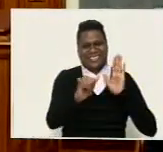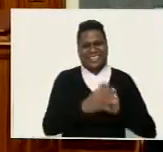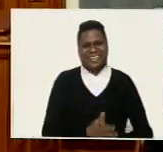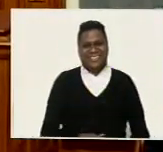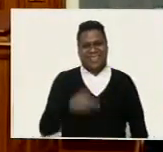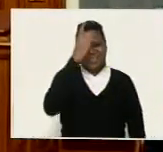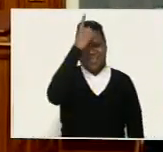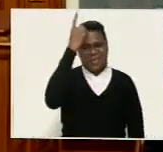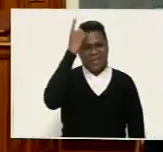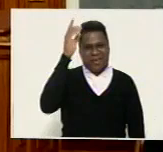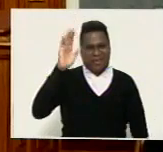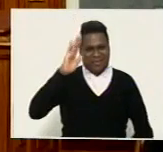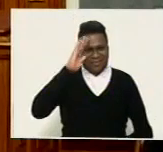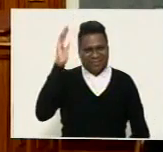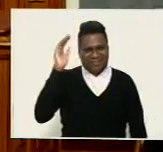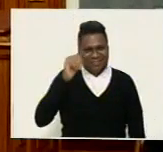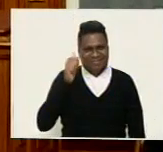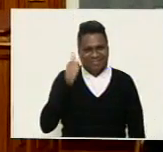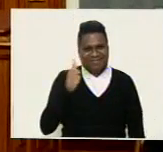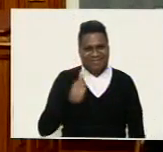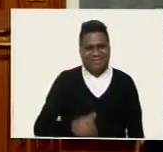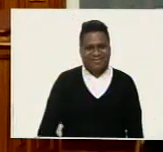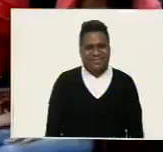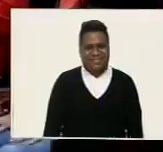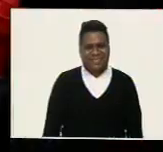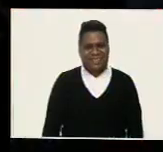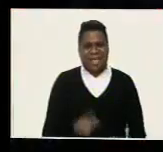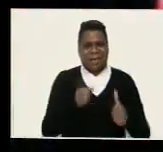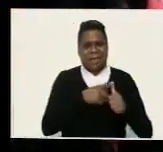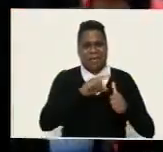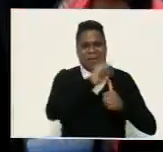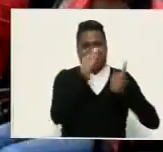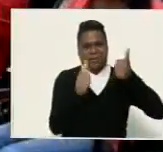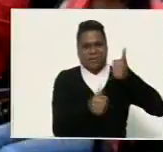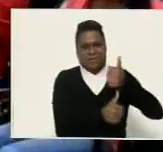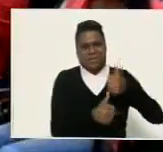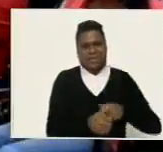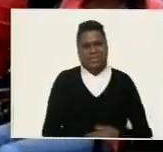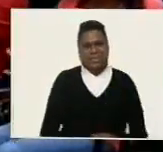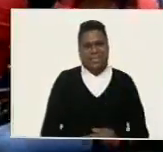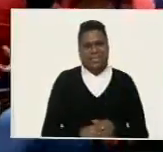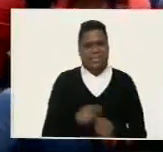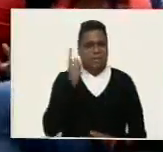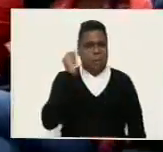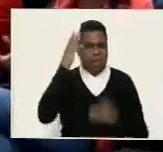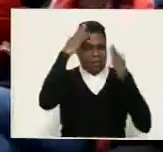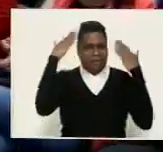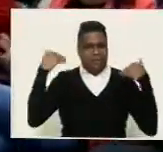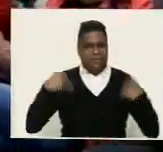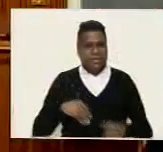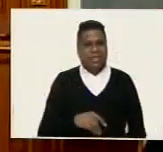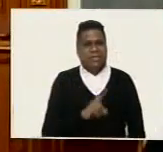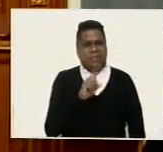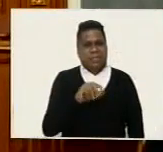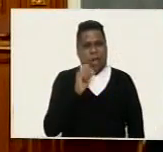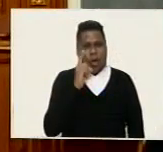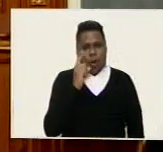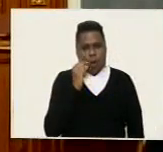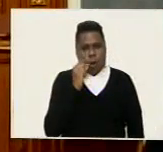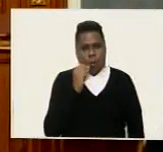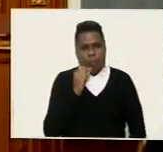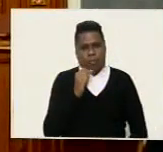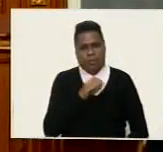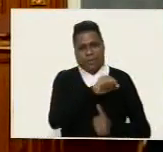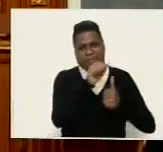Diosdado Cabello Rondón, a nuestra primera vicepresidenta, la compañera Tania Díaz, a nuestro compañero Elvis Amoroso, segundo